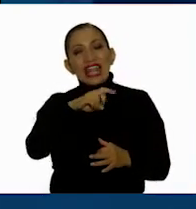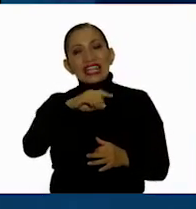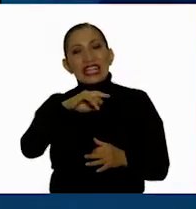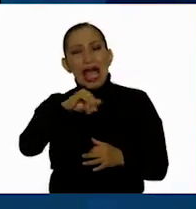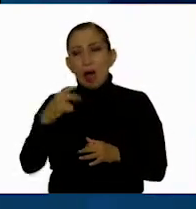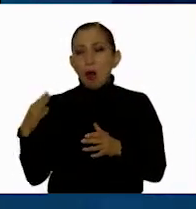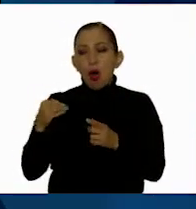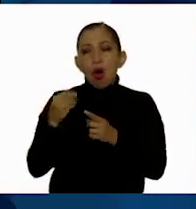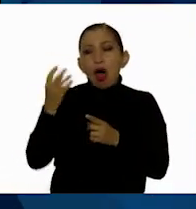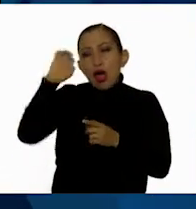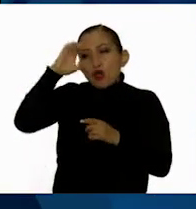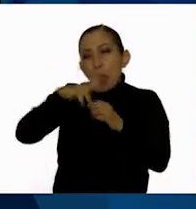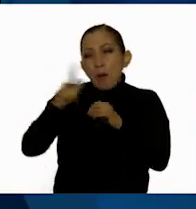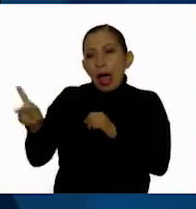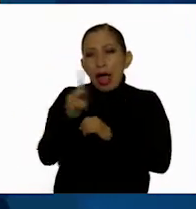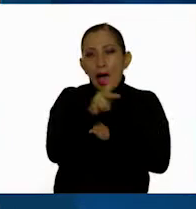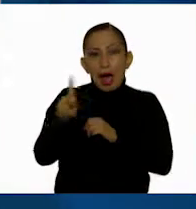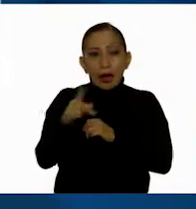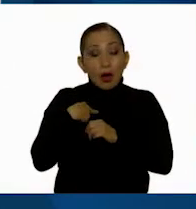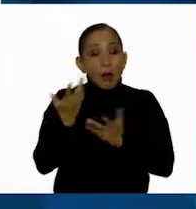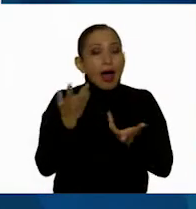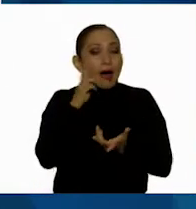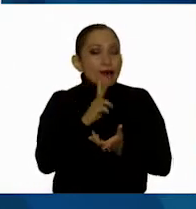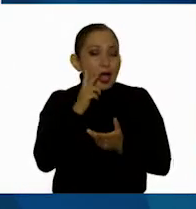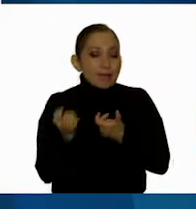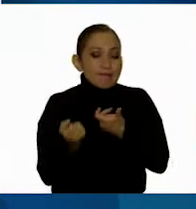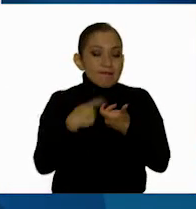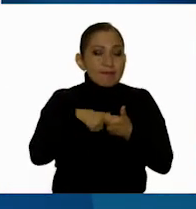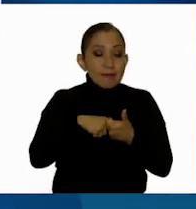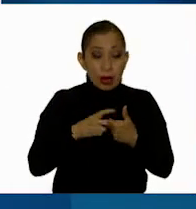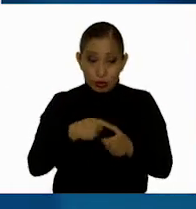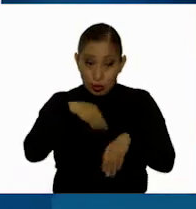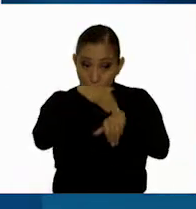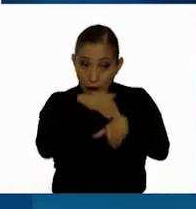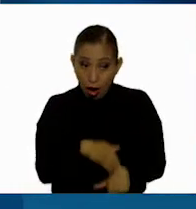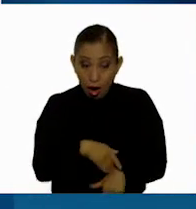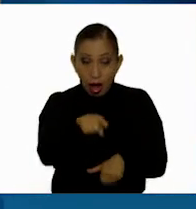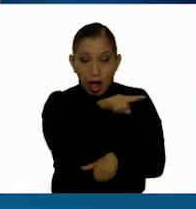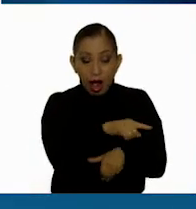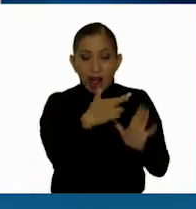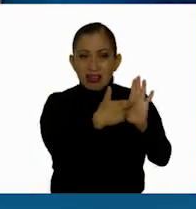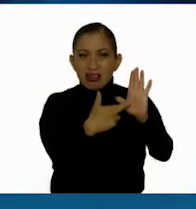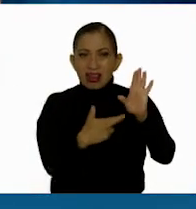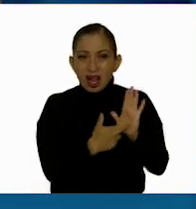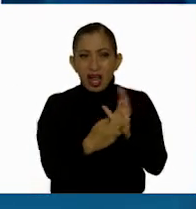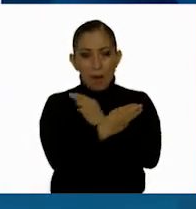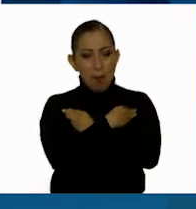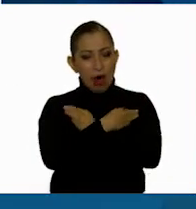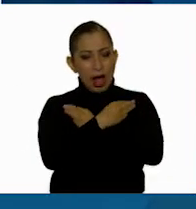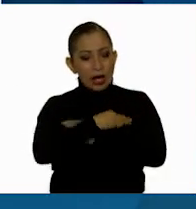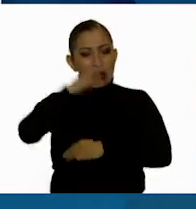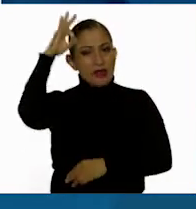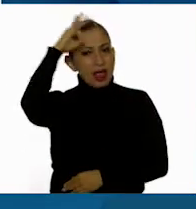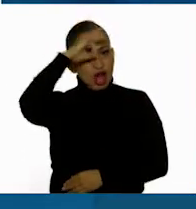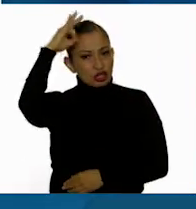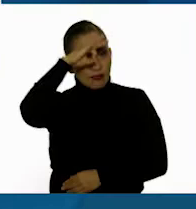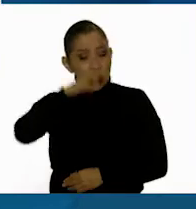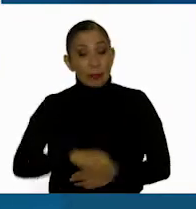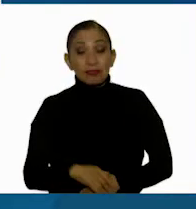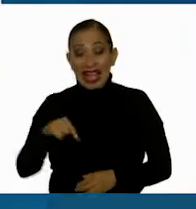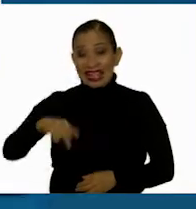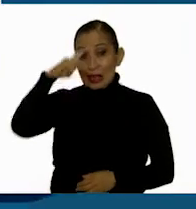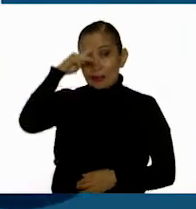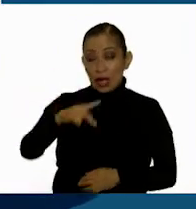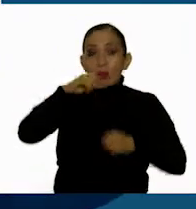la que se ingresaba con un ritual de iniciación, jurando lealtad a particulares principios morales y filosóficos. En México